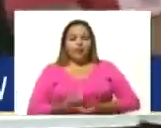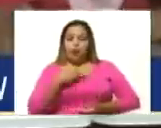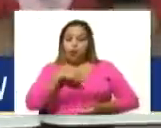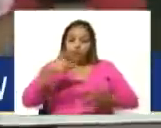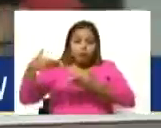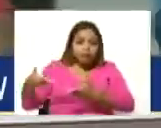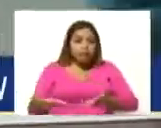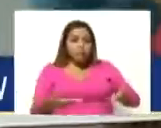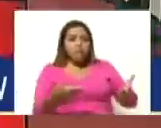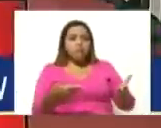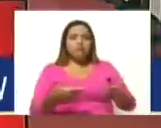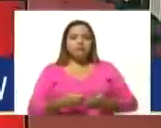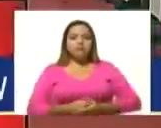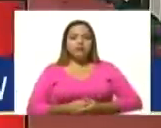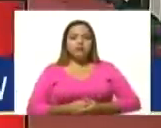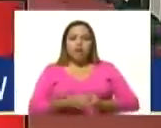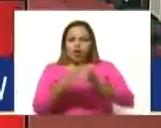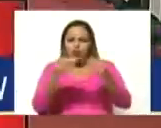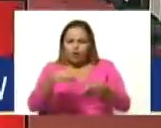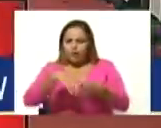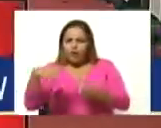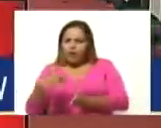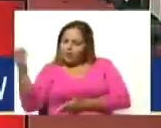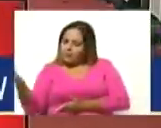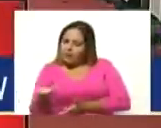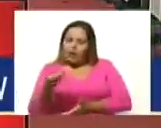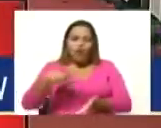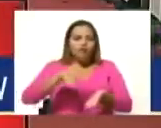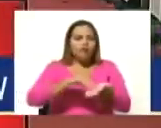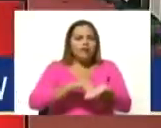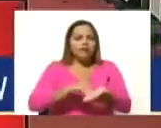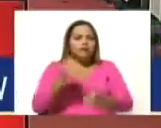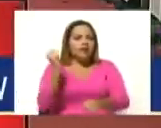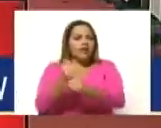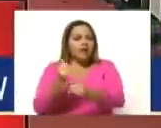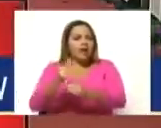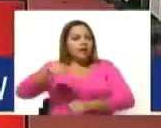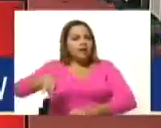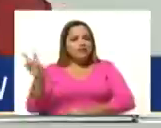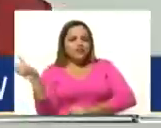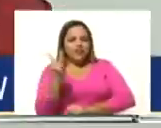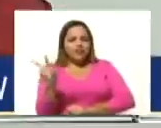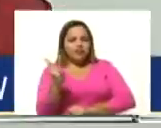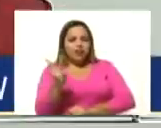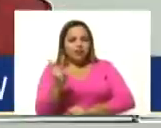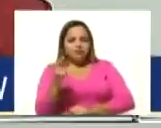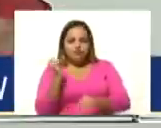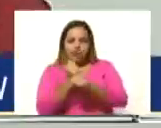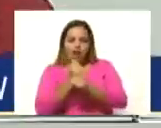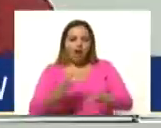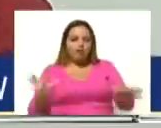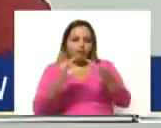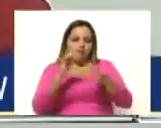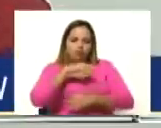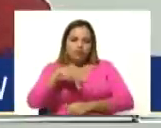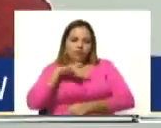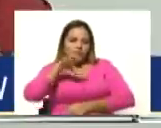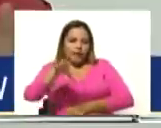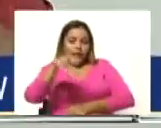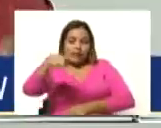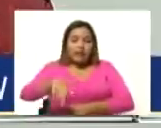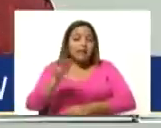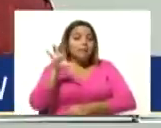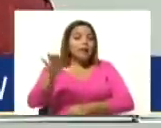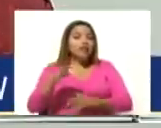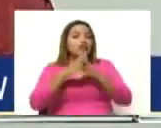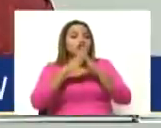todo el que está por fuera, véngase para su país a trabajar. Es aquí en Venezuela. Vamos a trabajar juntos por nuestro país. Este país nos pertenece a